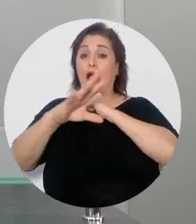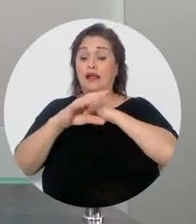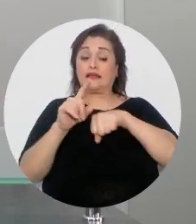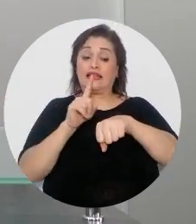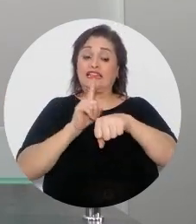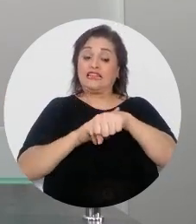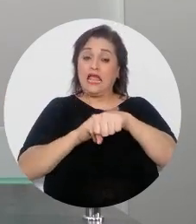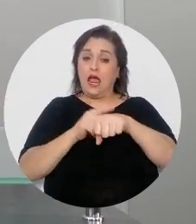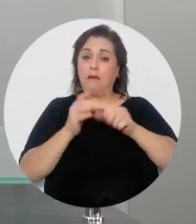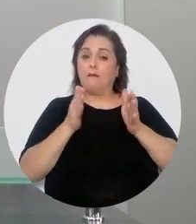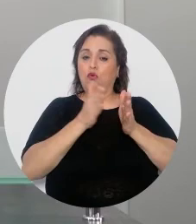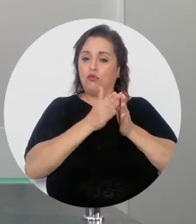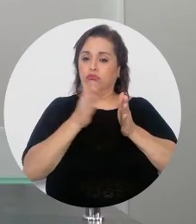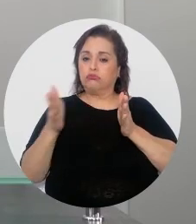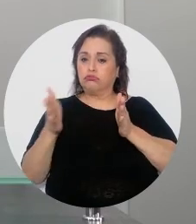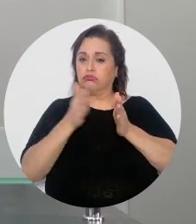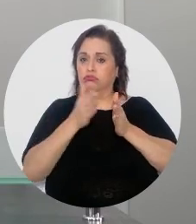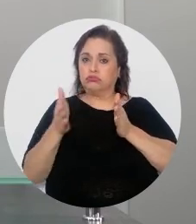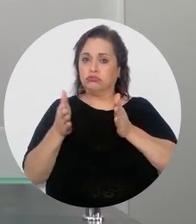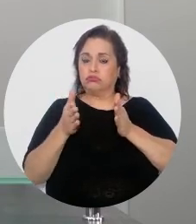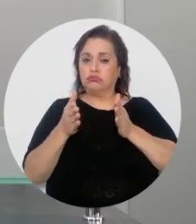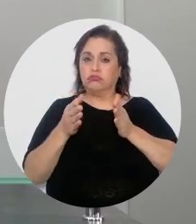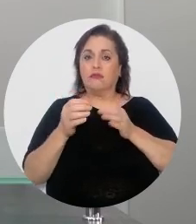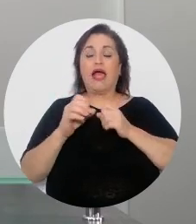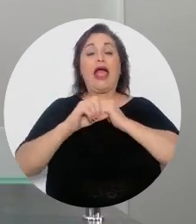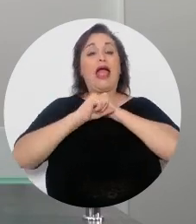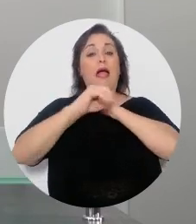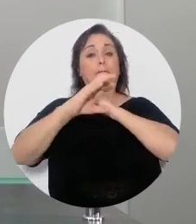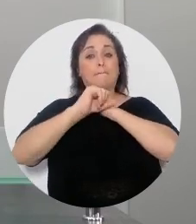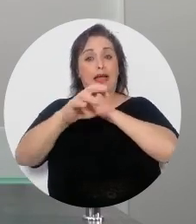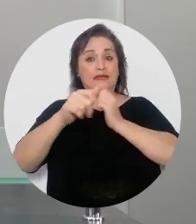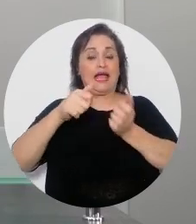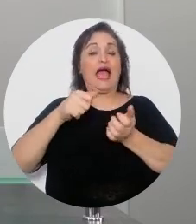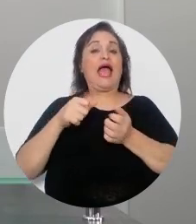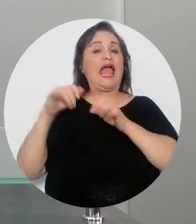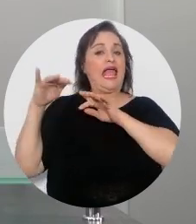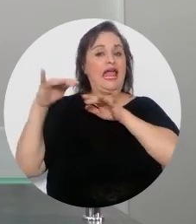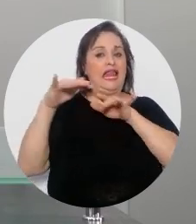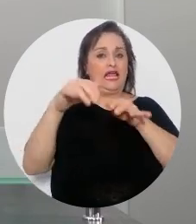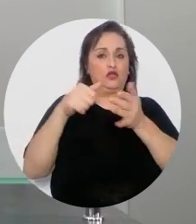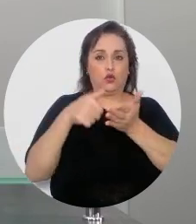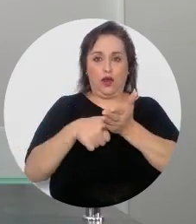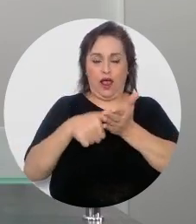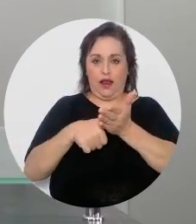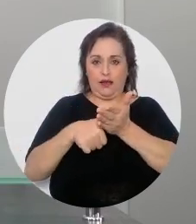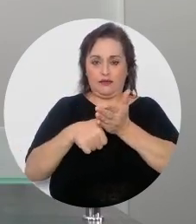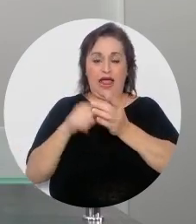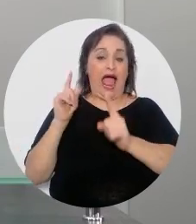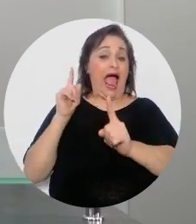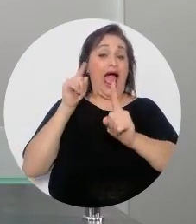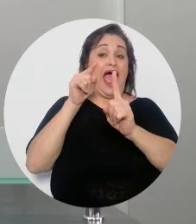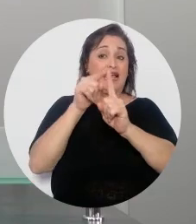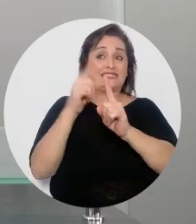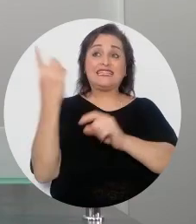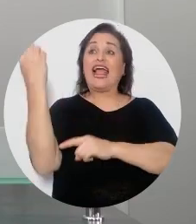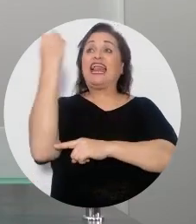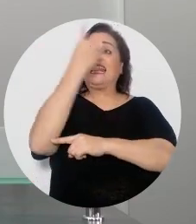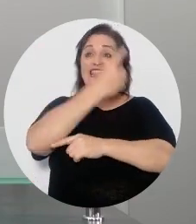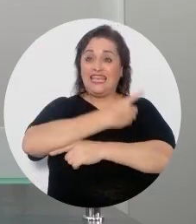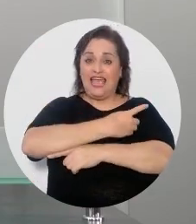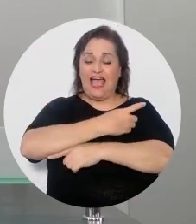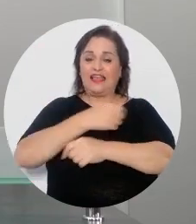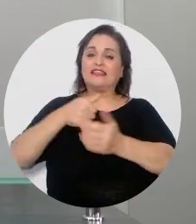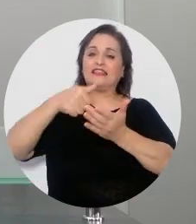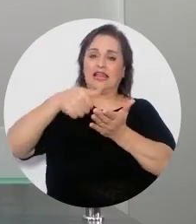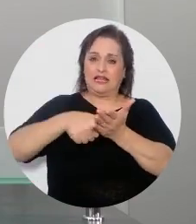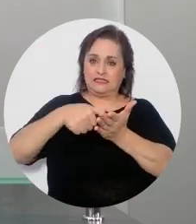pautada dentro del periodo de campaña electoral, que como ya vimos, va del día de la convocatoria de elecciones hasta el día mismo